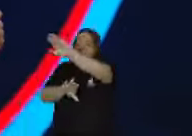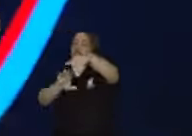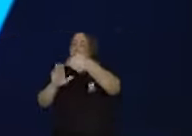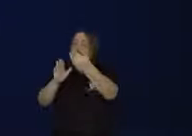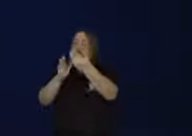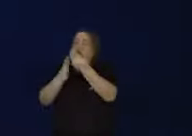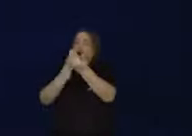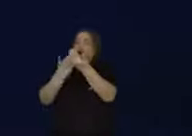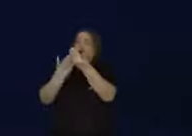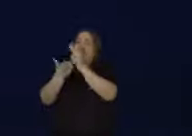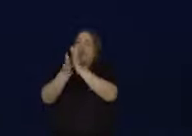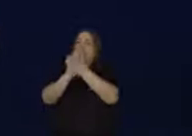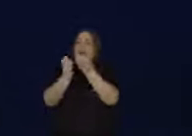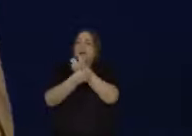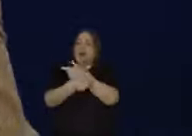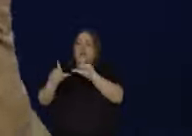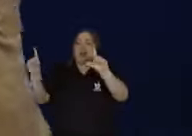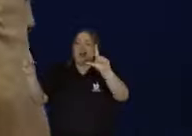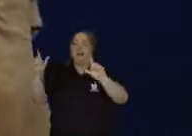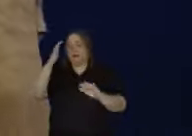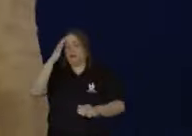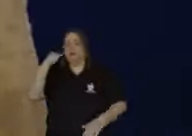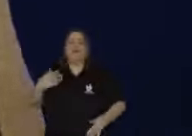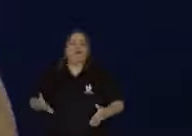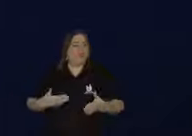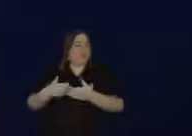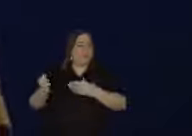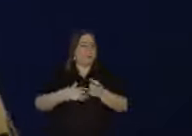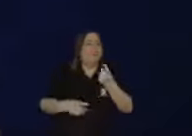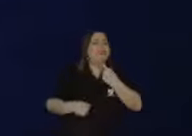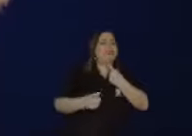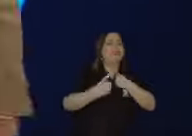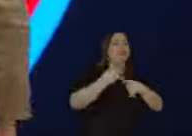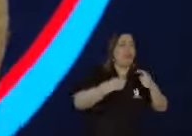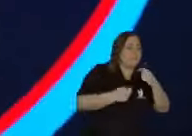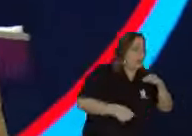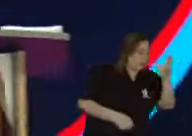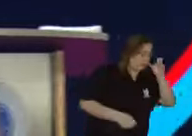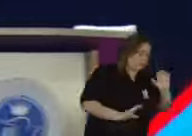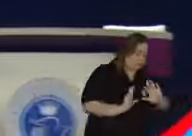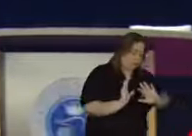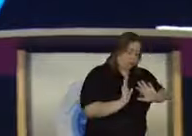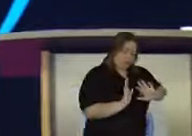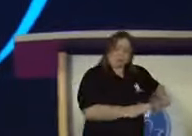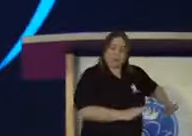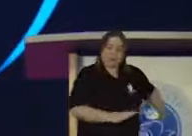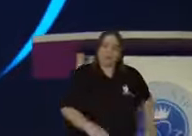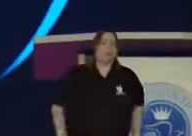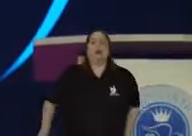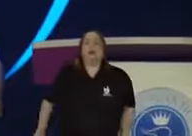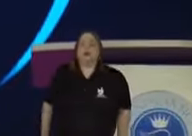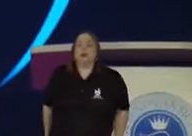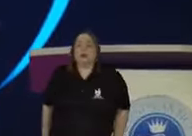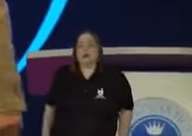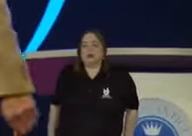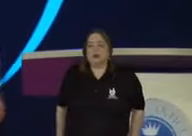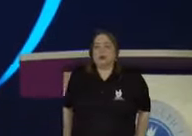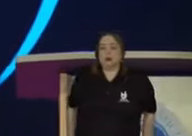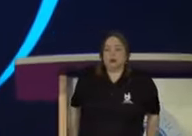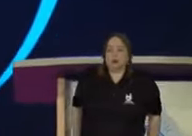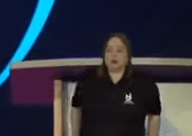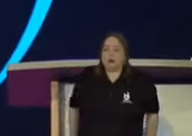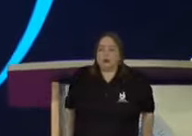provocación del enemigo. Y con esa provocación, claro, ahí entre dos muchachos sigue, aumenta la tensión, la provocación,